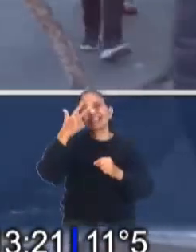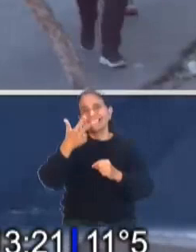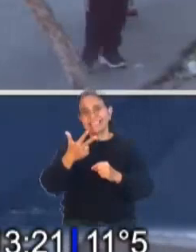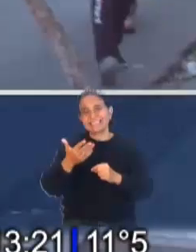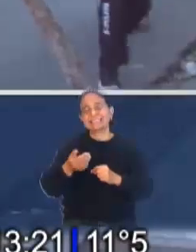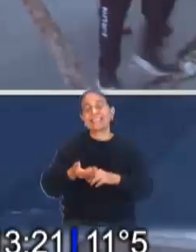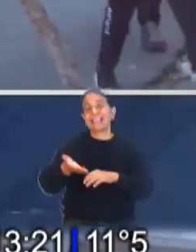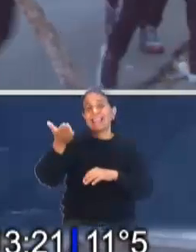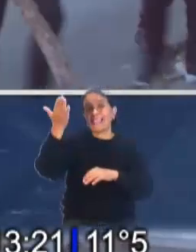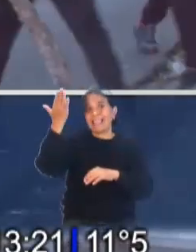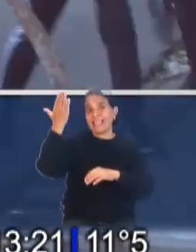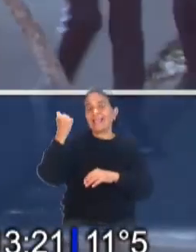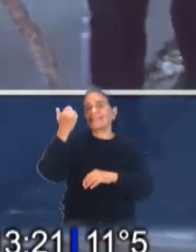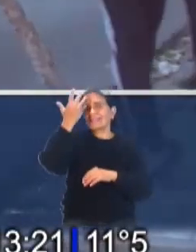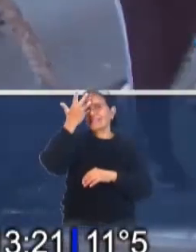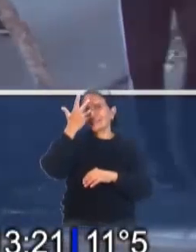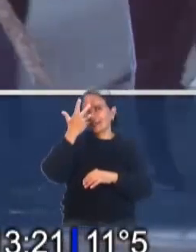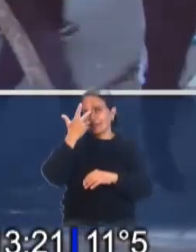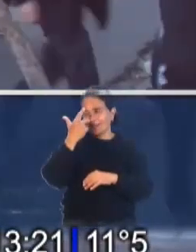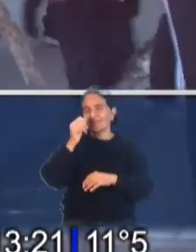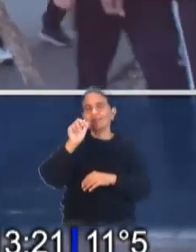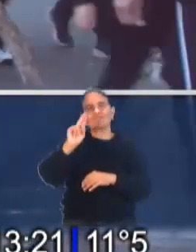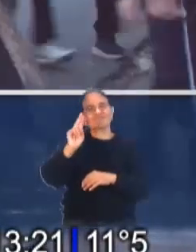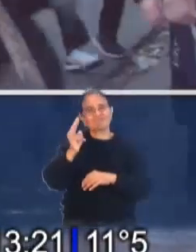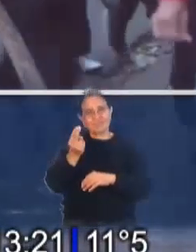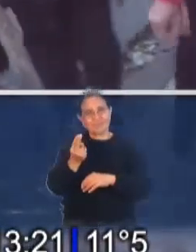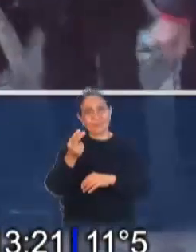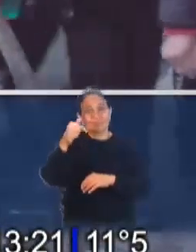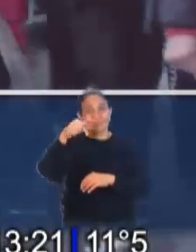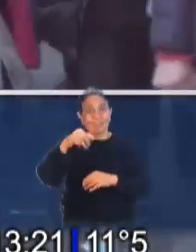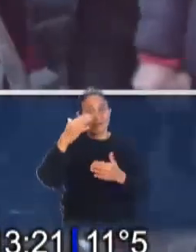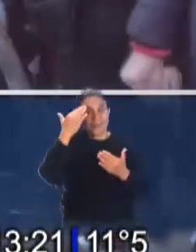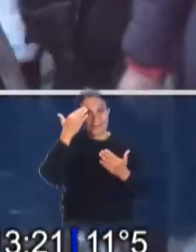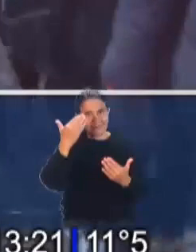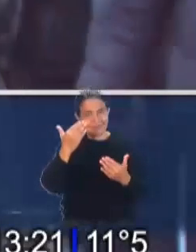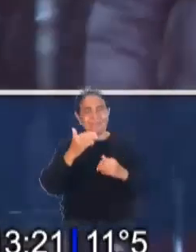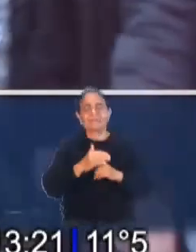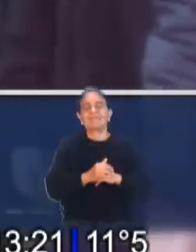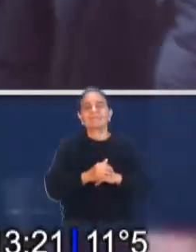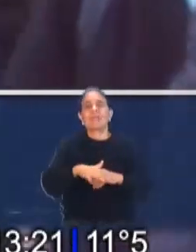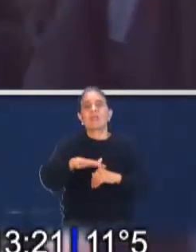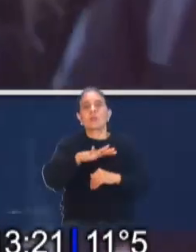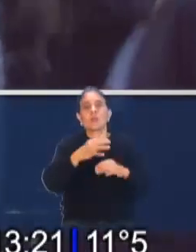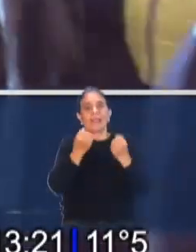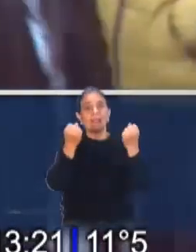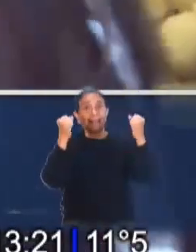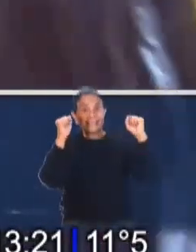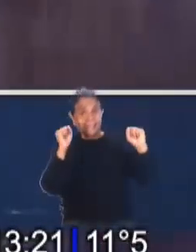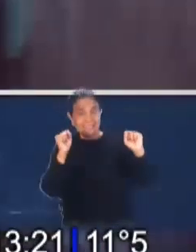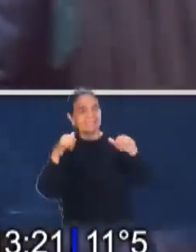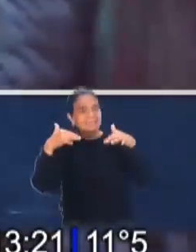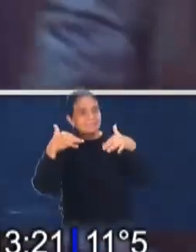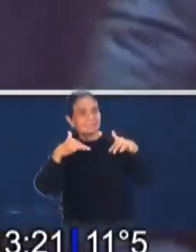la inmortalidad del general San Martín, con la caminata a las chacras y un acto en la Plaza